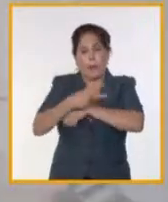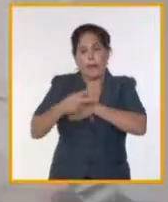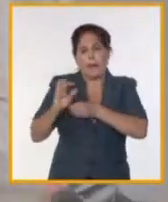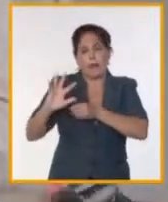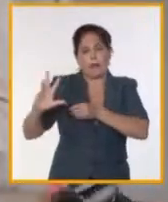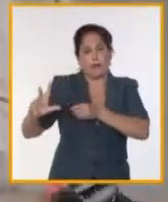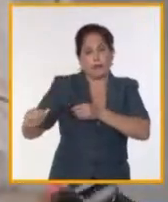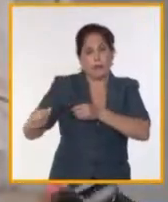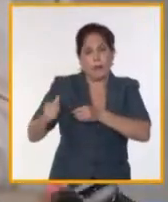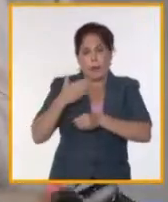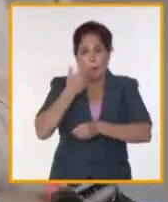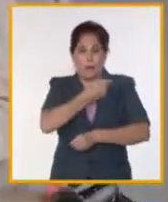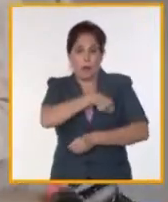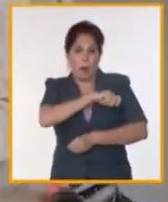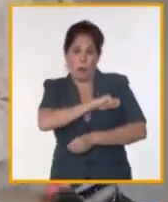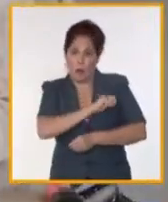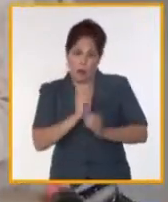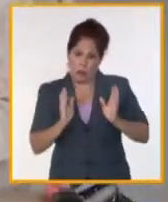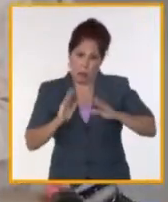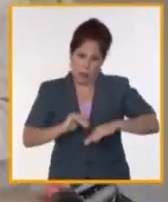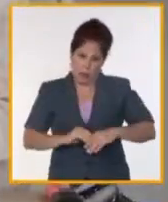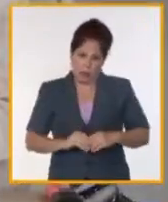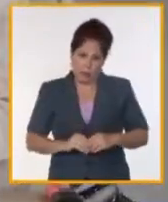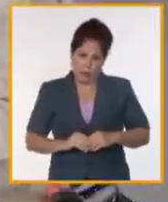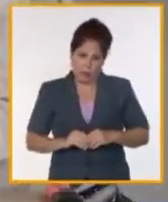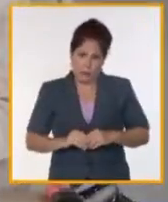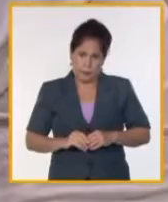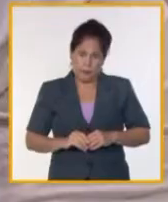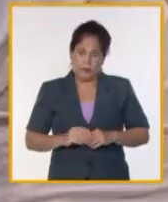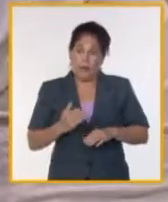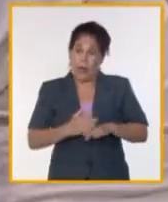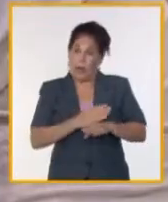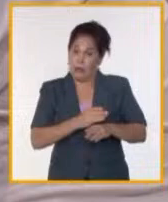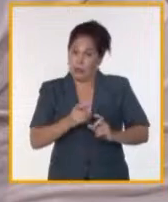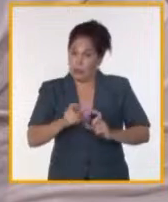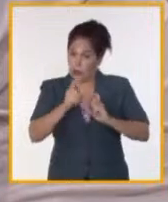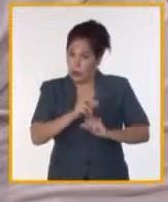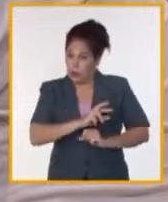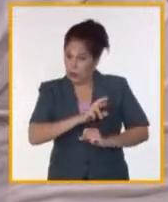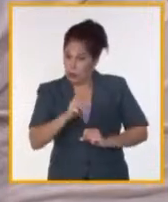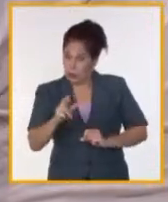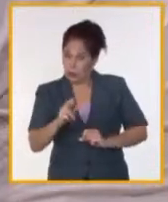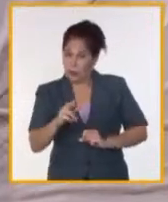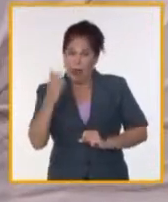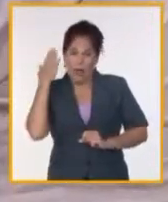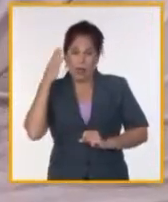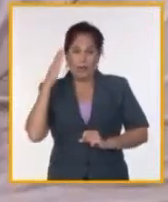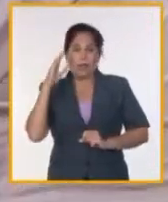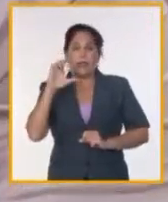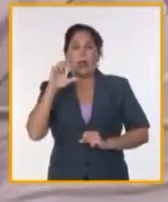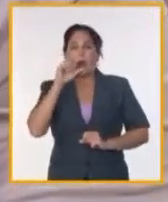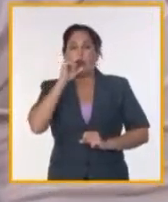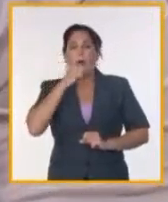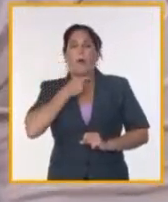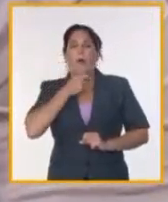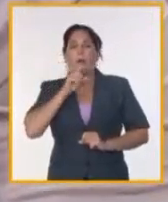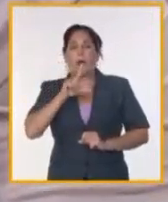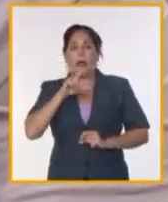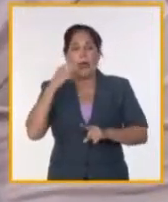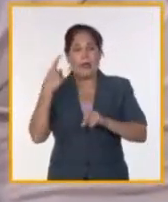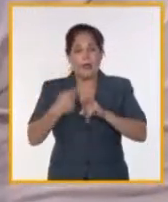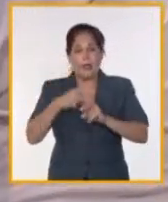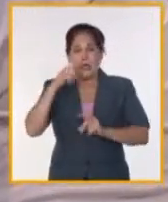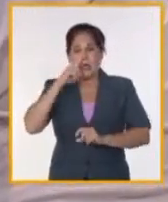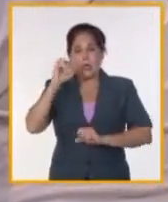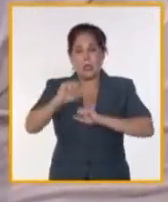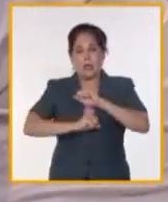ningún beneficio para nuestro pueblo. En esos momentos, sobre todo, recuerdo cobre y níquel, es lo que más se explotaba en ese tiempo. Se explotaba